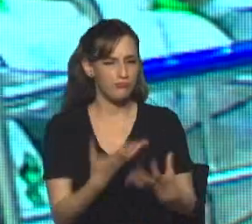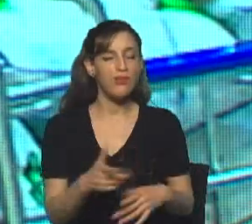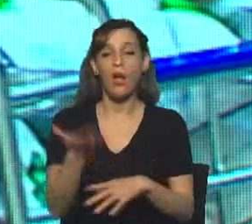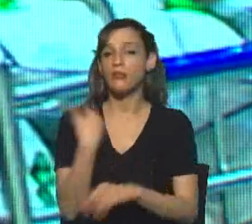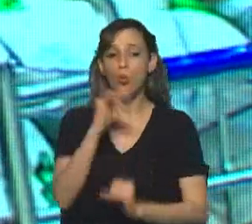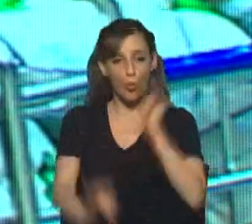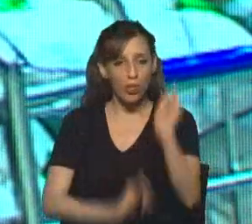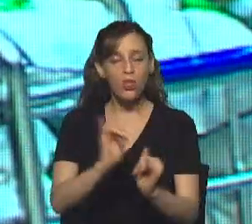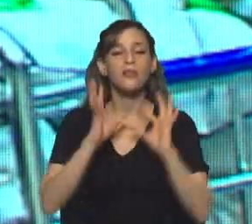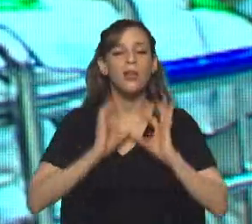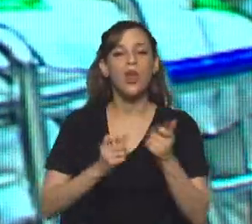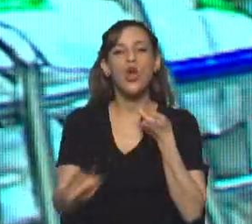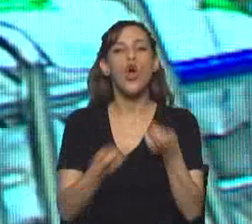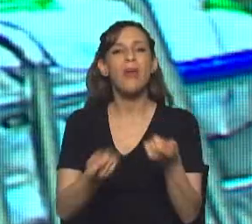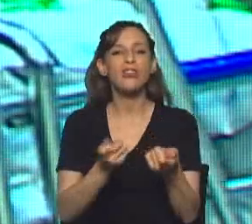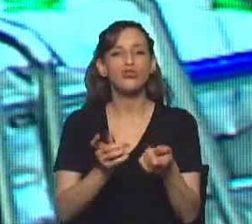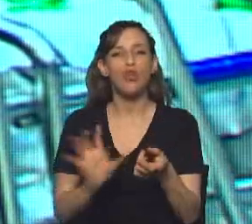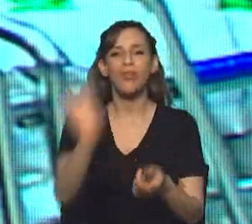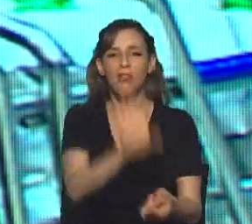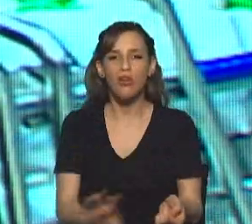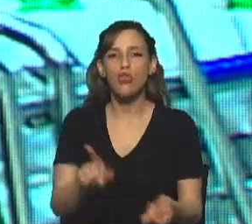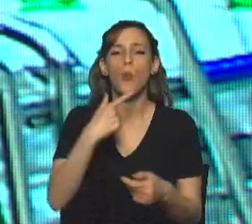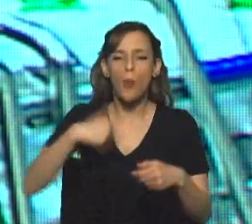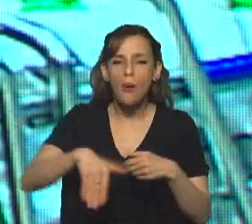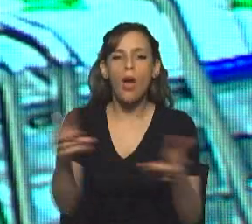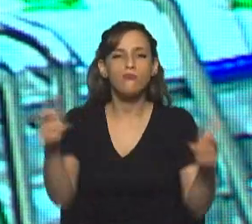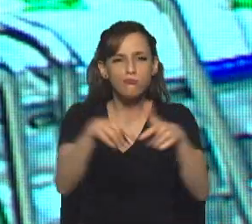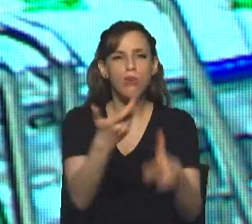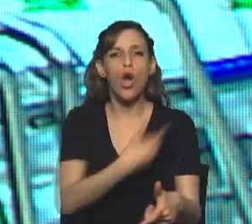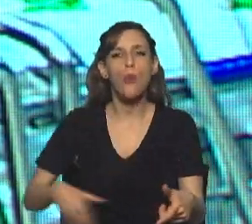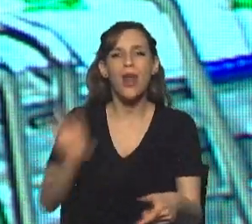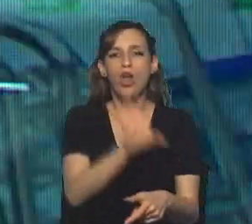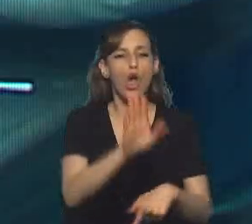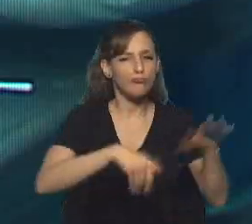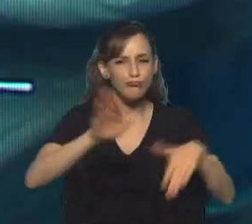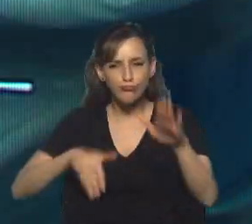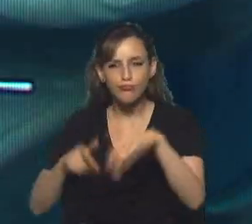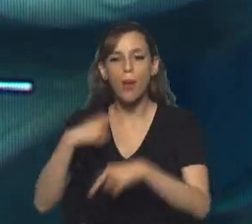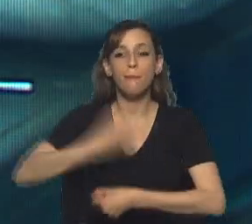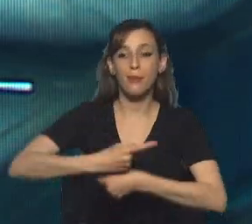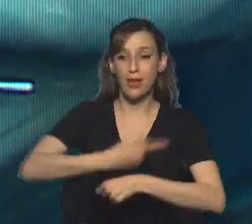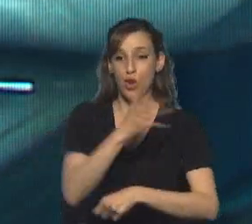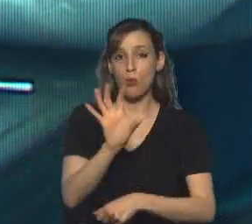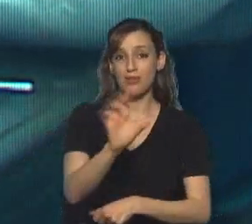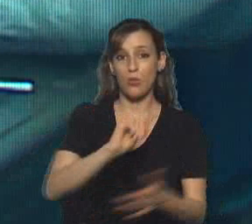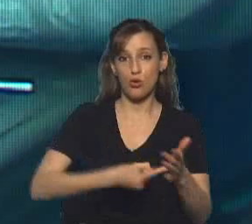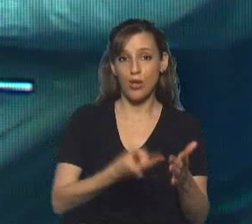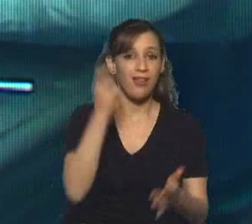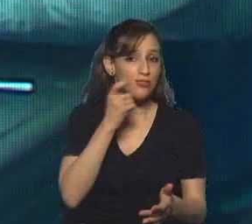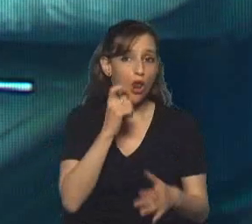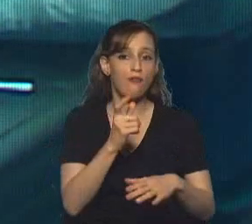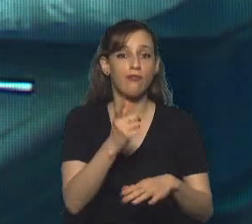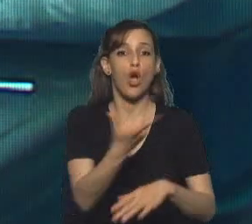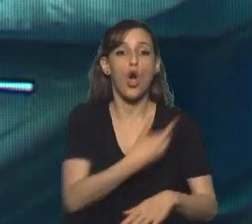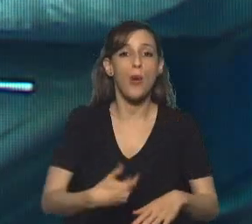el secretario de comercio interior iba a empezar a reunirse con diferentes gobernadores comenzó con el de la provincia de buenos aires axel quisiera ver y de que los